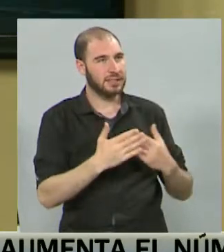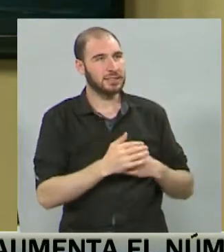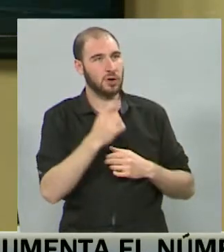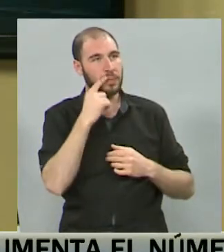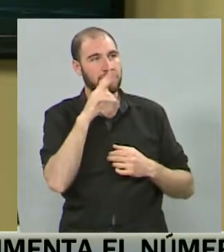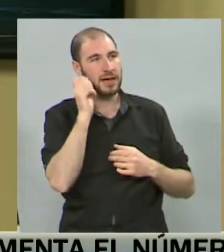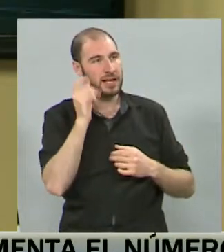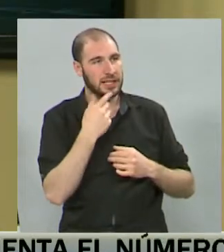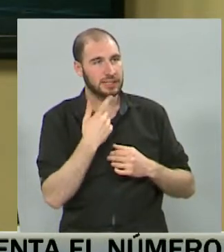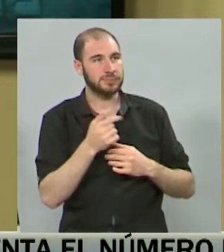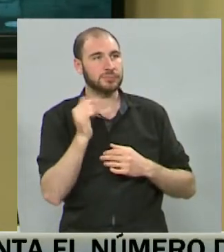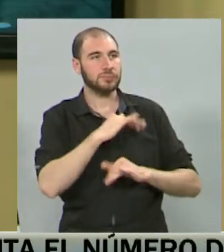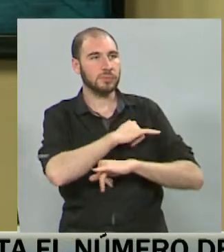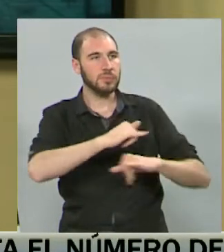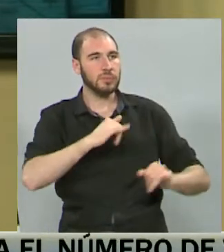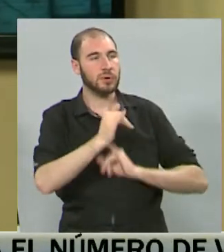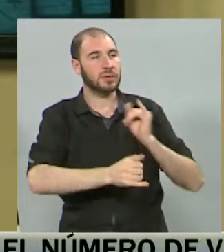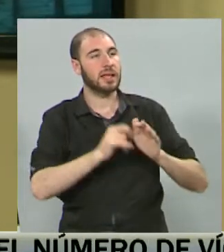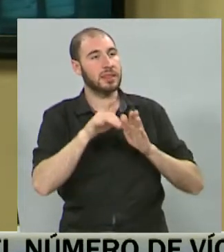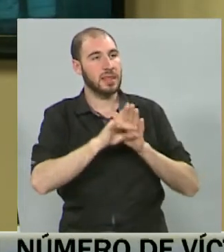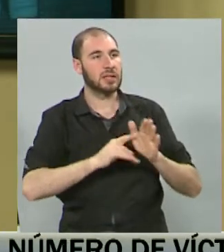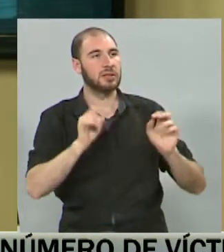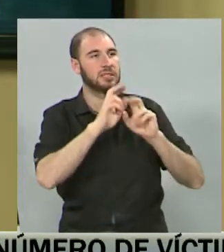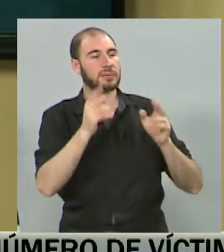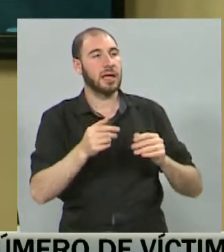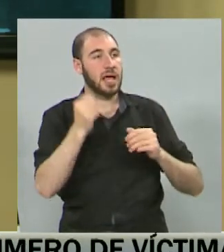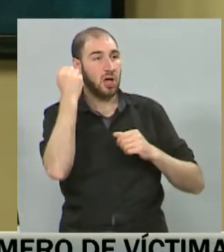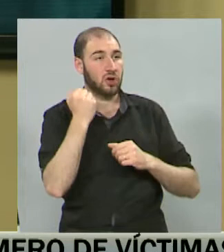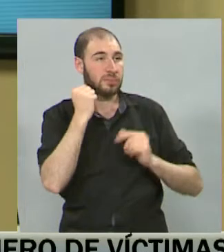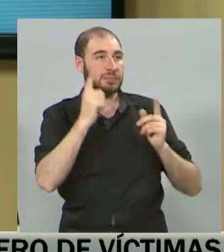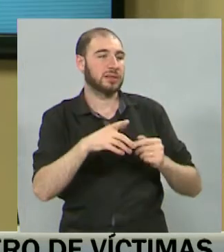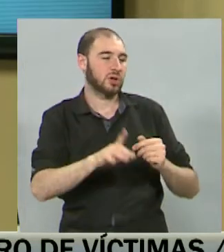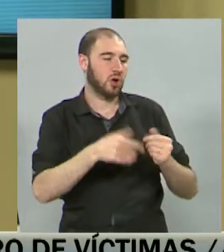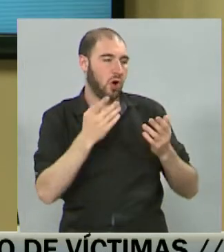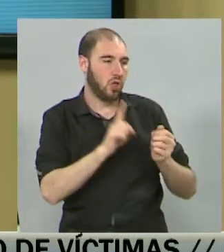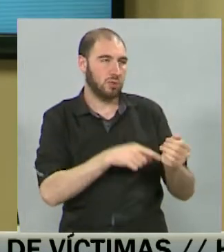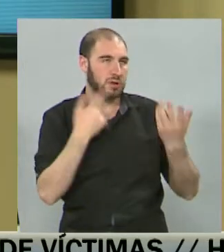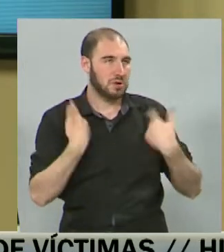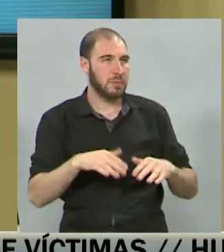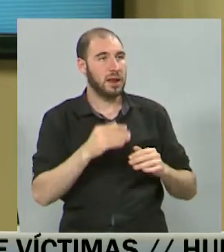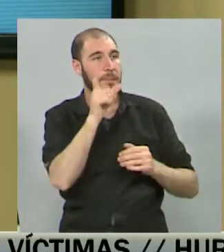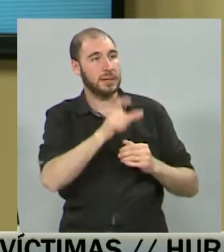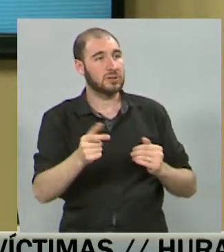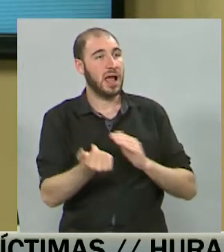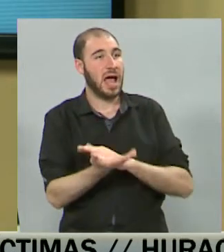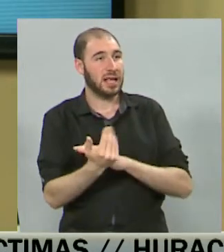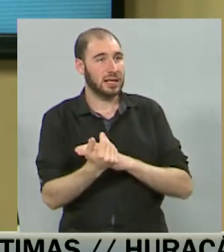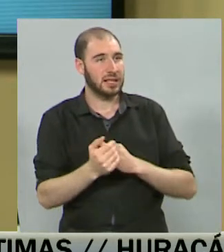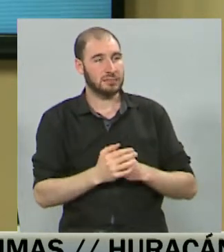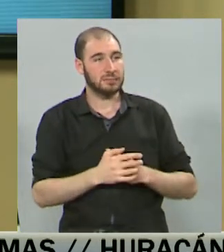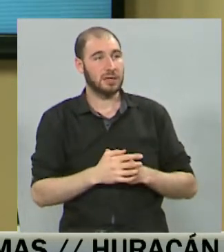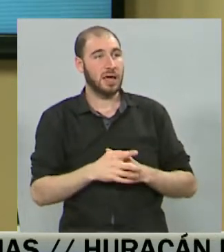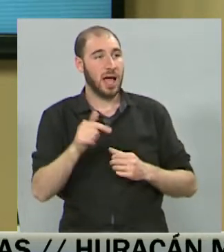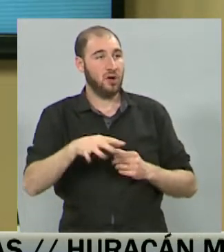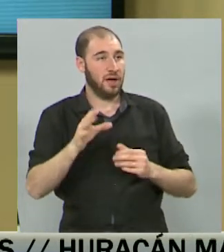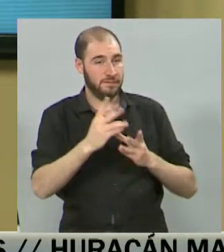José Vargas, por esta información, por estos datos que tienen que ver con la economía, que tienen que ver con lo cotidiano también de las personas que alquilan y justamente ahora ya